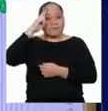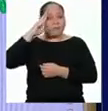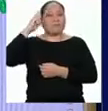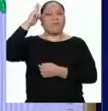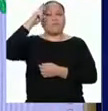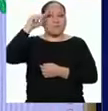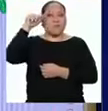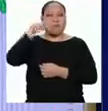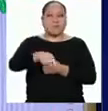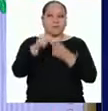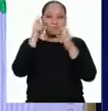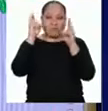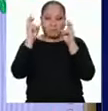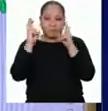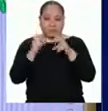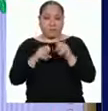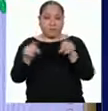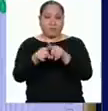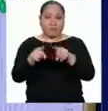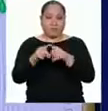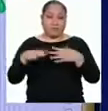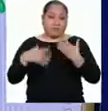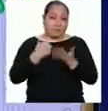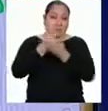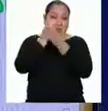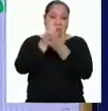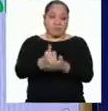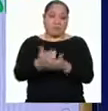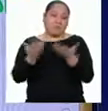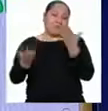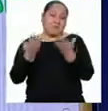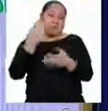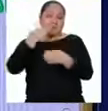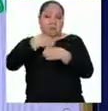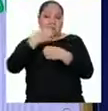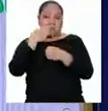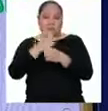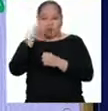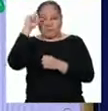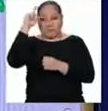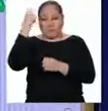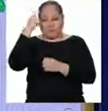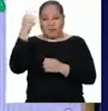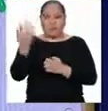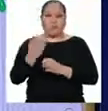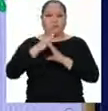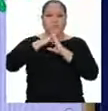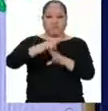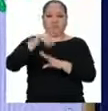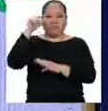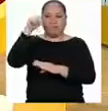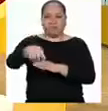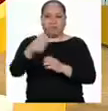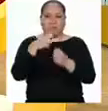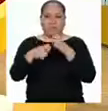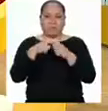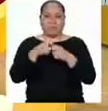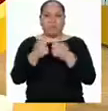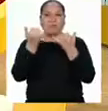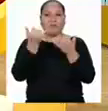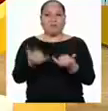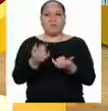reflexionar sobre este tema y hasta podrían contribuir a la creación de una política pública para luchar contra este problema.